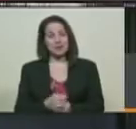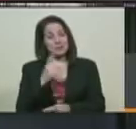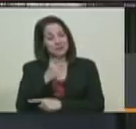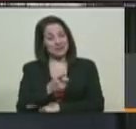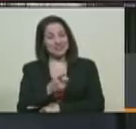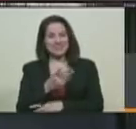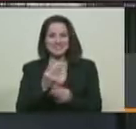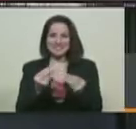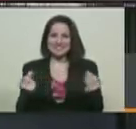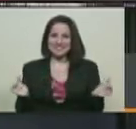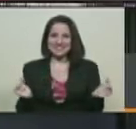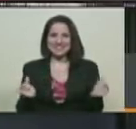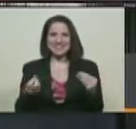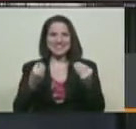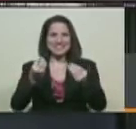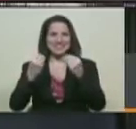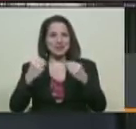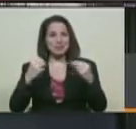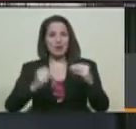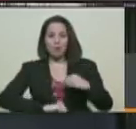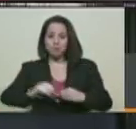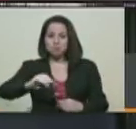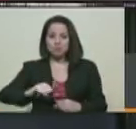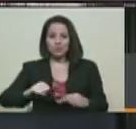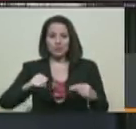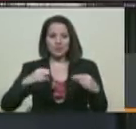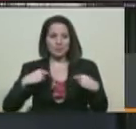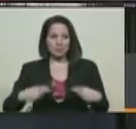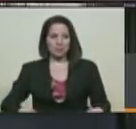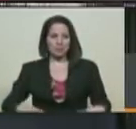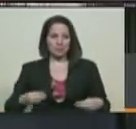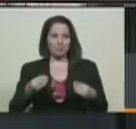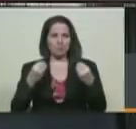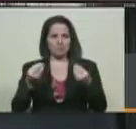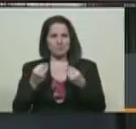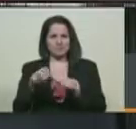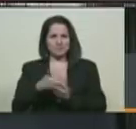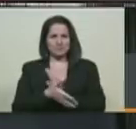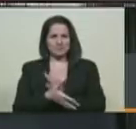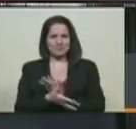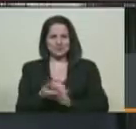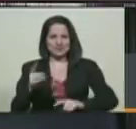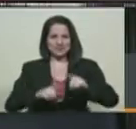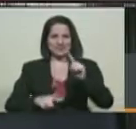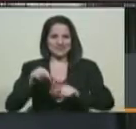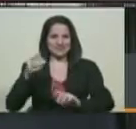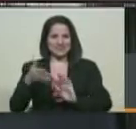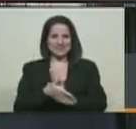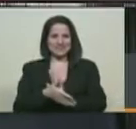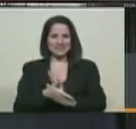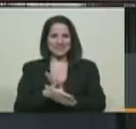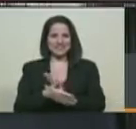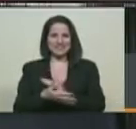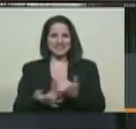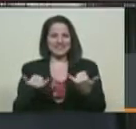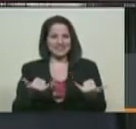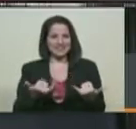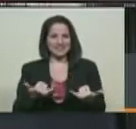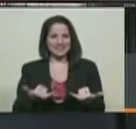una revolución del parto humanizado. Que se conciba ese proceso hermoso de la